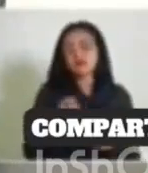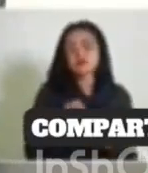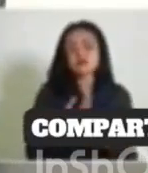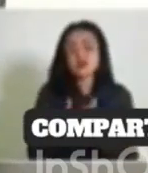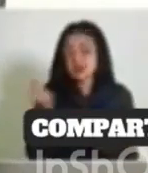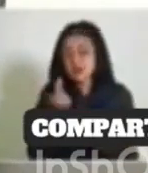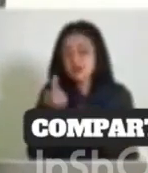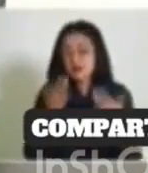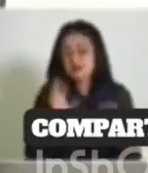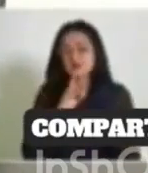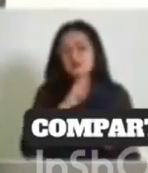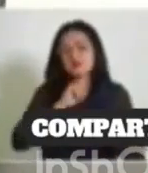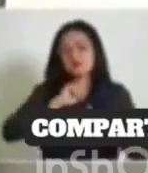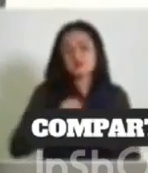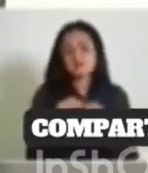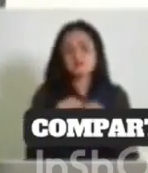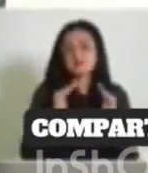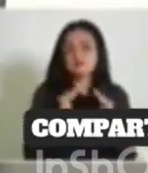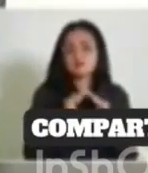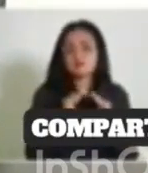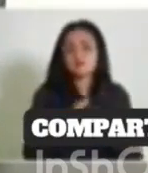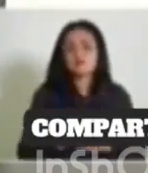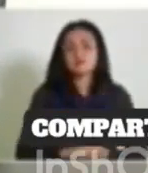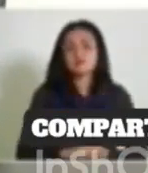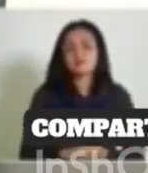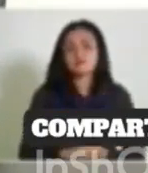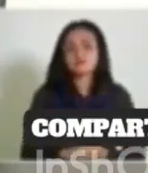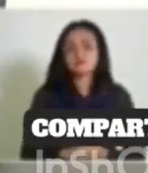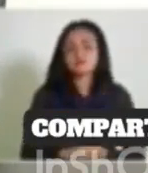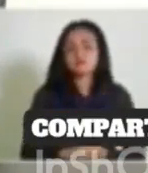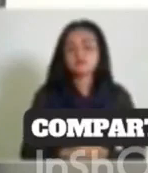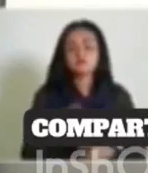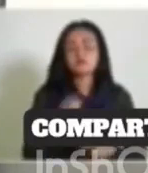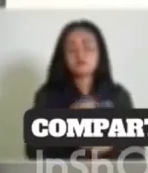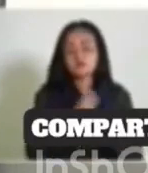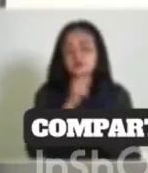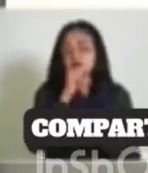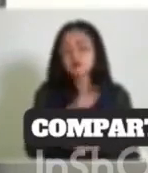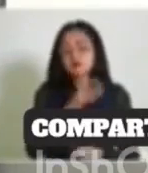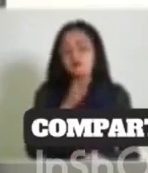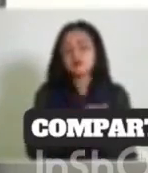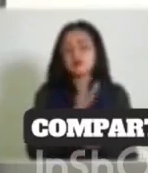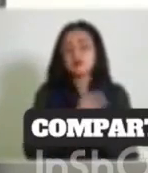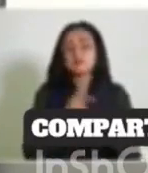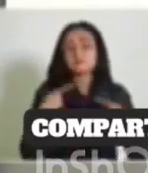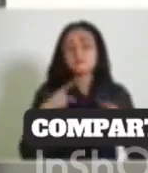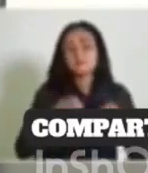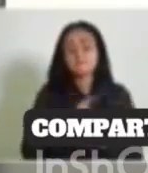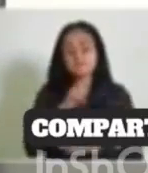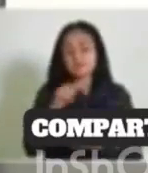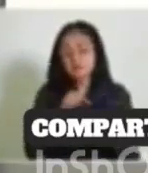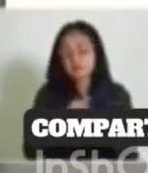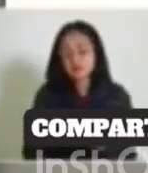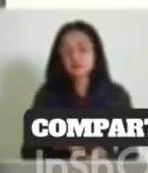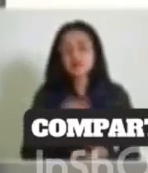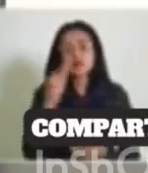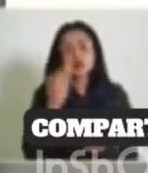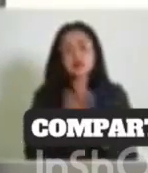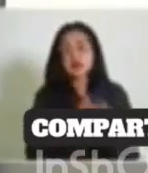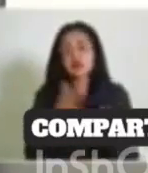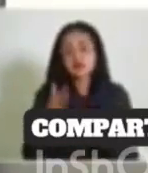y asumir también el resguardo domiciliario corresponsable. Se exhorta a evitar la concentración de personas en un mismo lugar por un